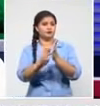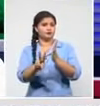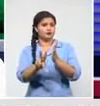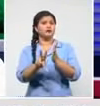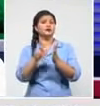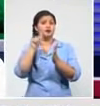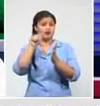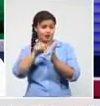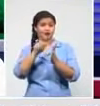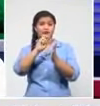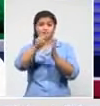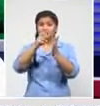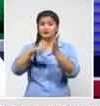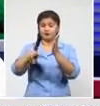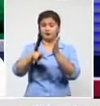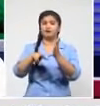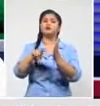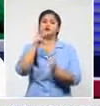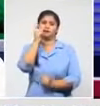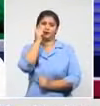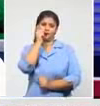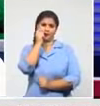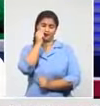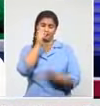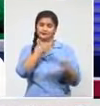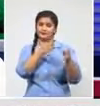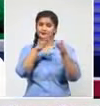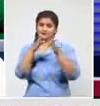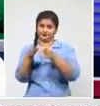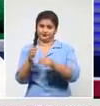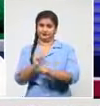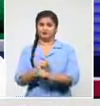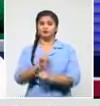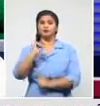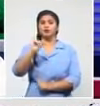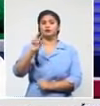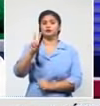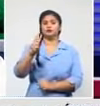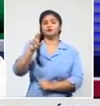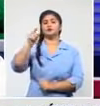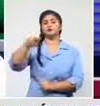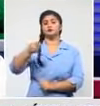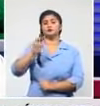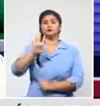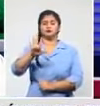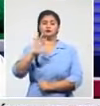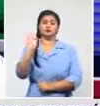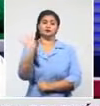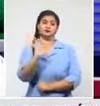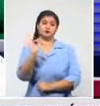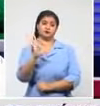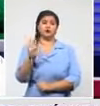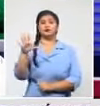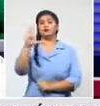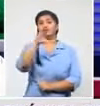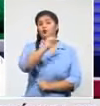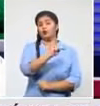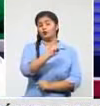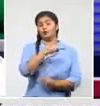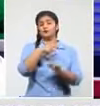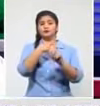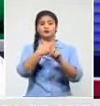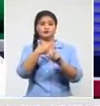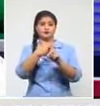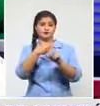masculino. El 62,5% de todos los casos confirmados